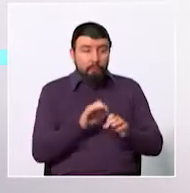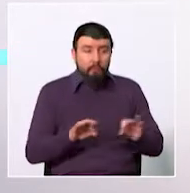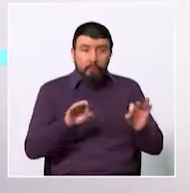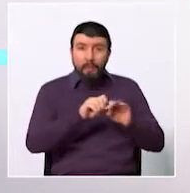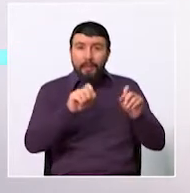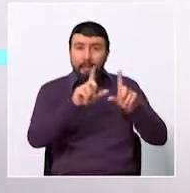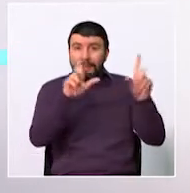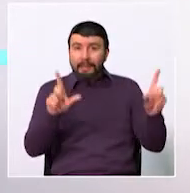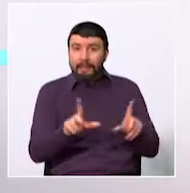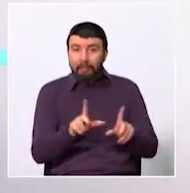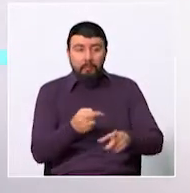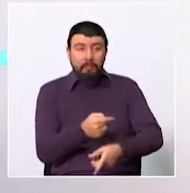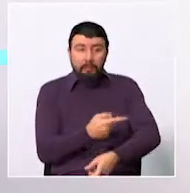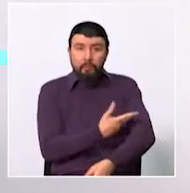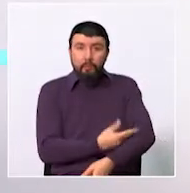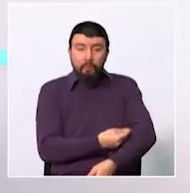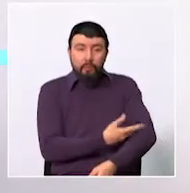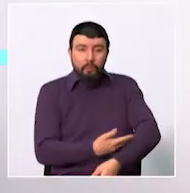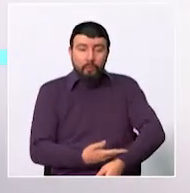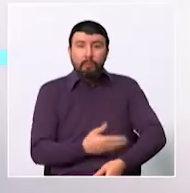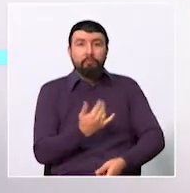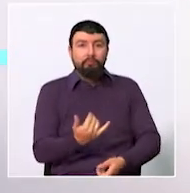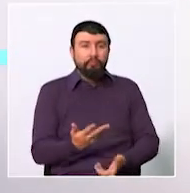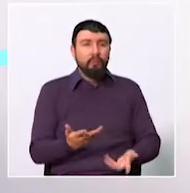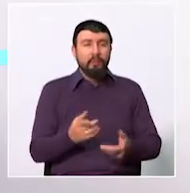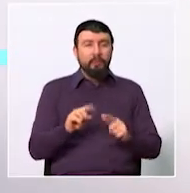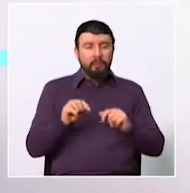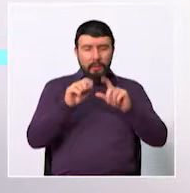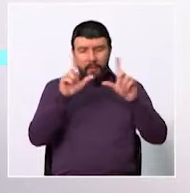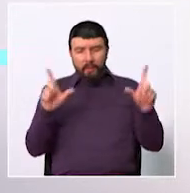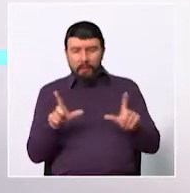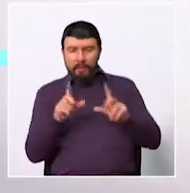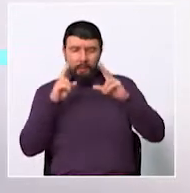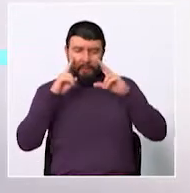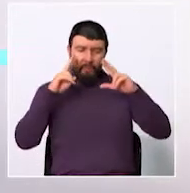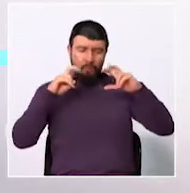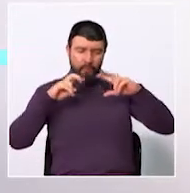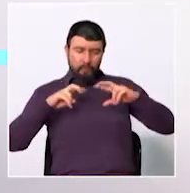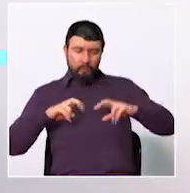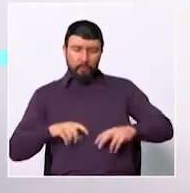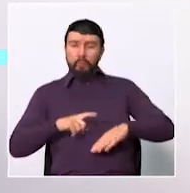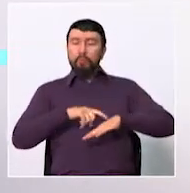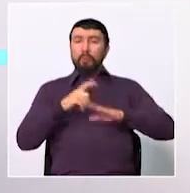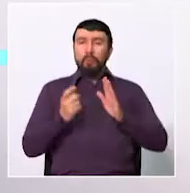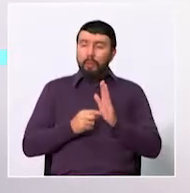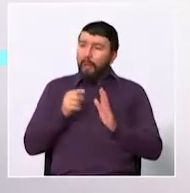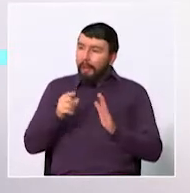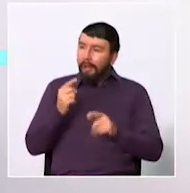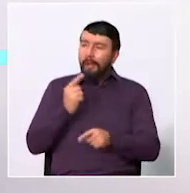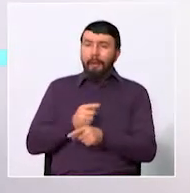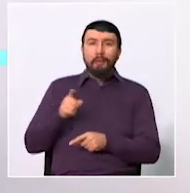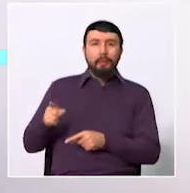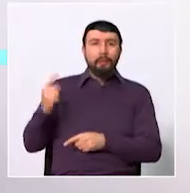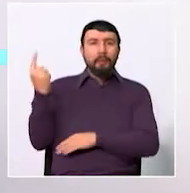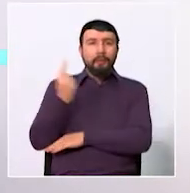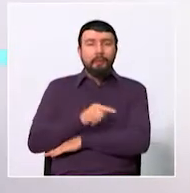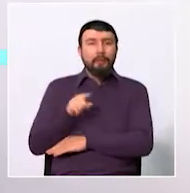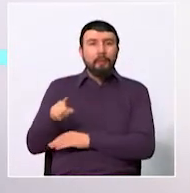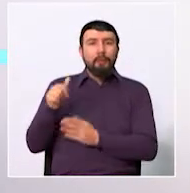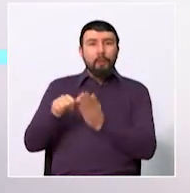importancia de tener una evaluación integral lo que nos lleva a nosotros a desarrollar ese gran programa del día para tu salud